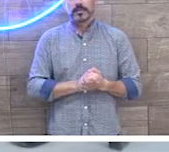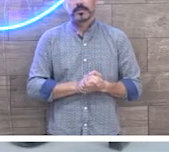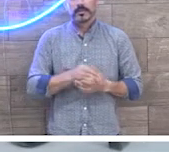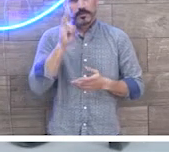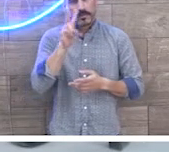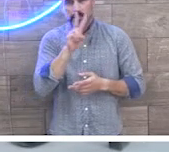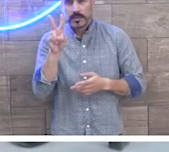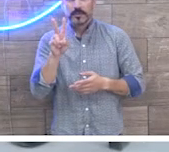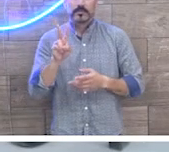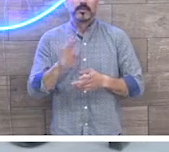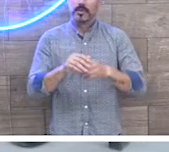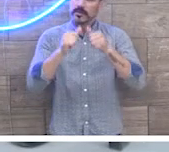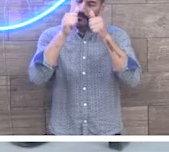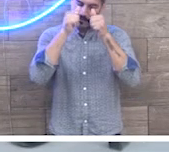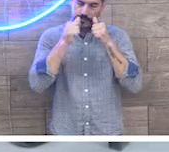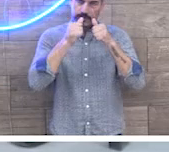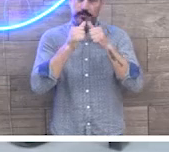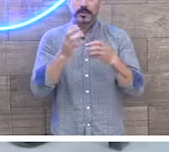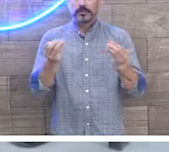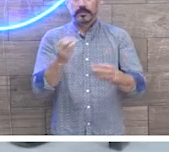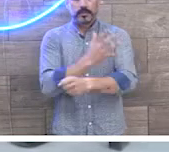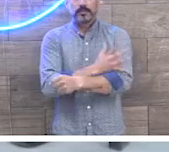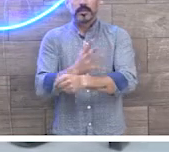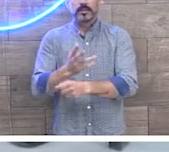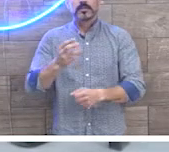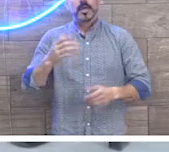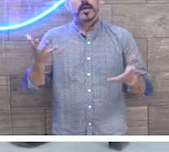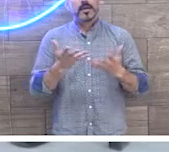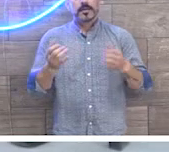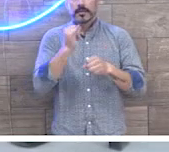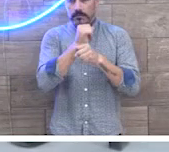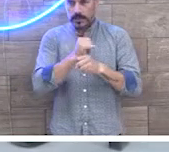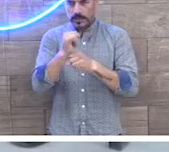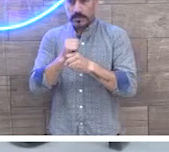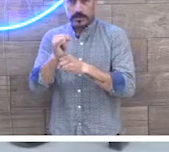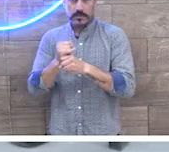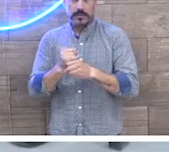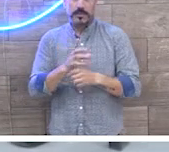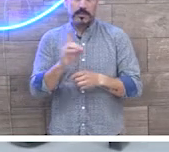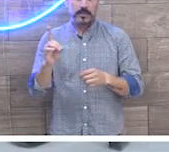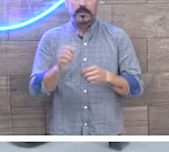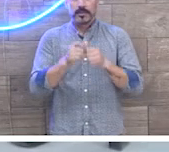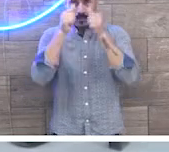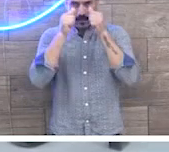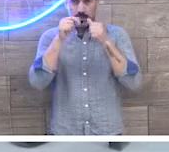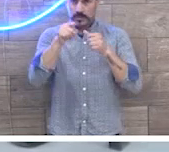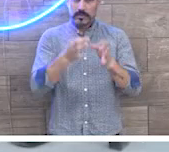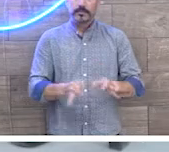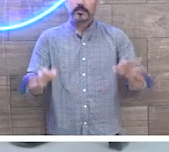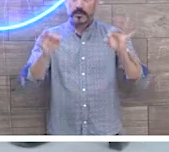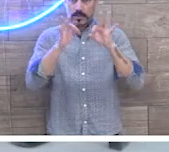y en muchos compañeros que han hecho investigaciones, pues siempre fuiste un referente en la